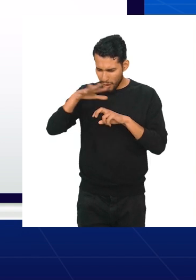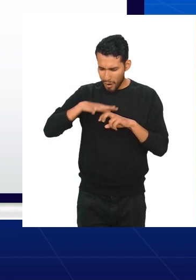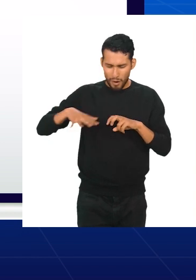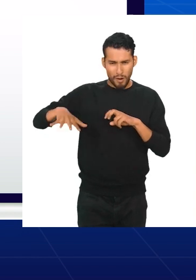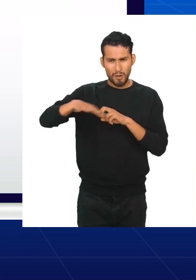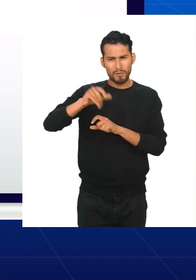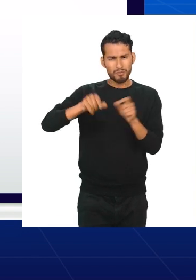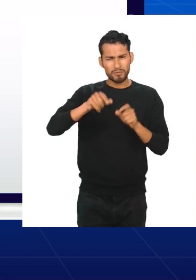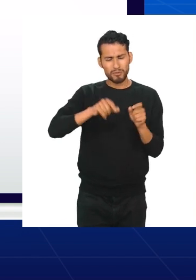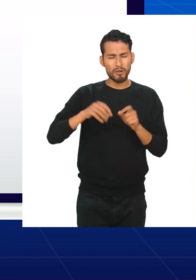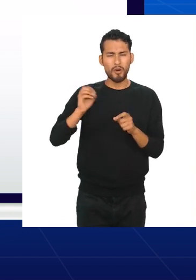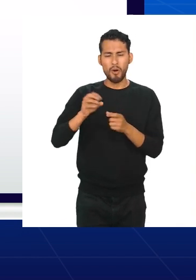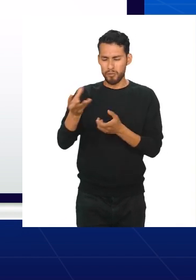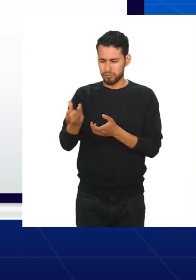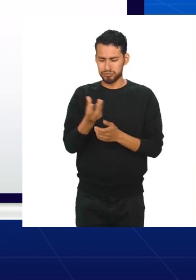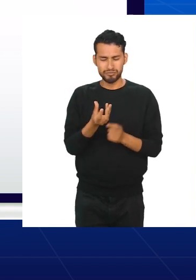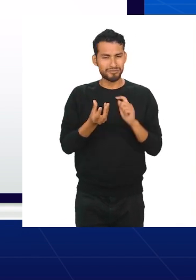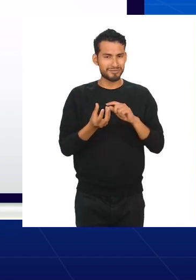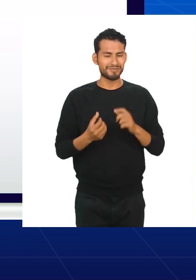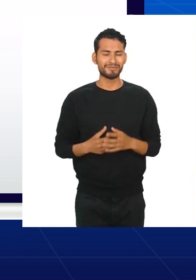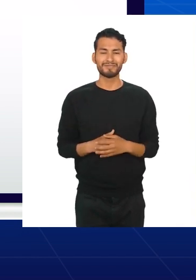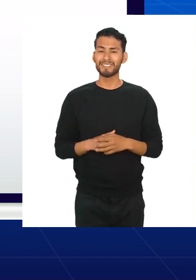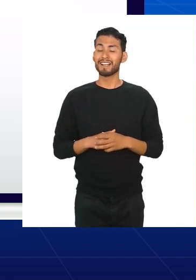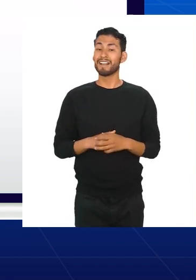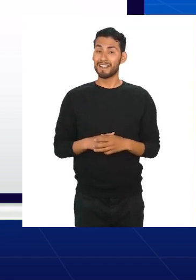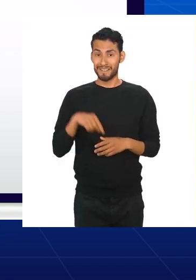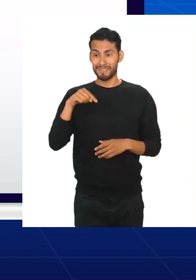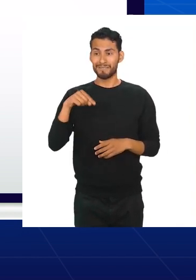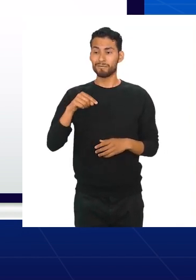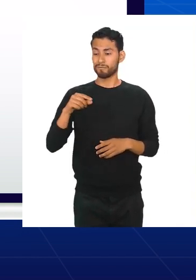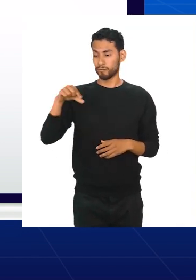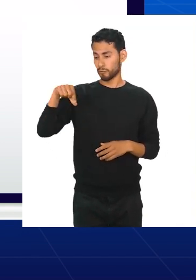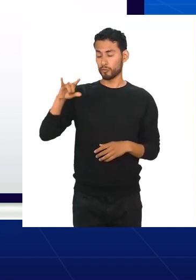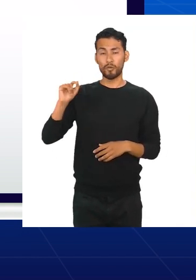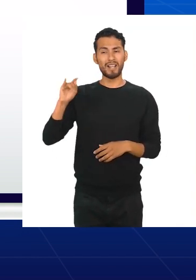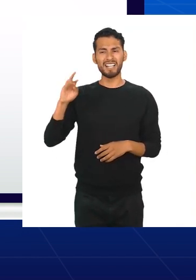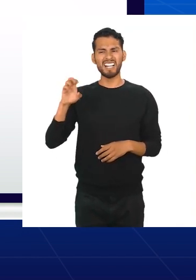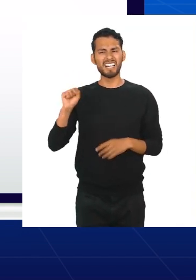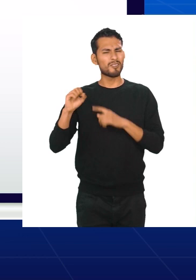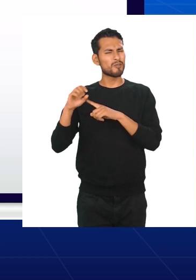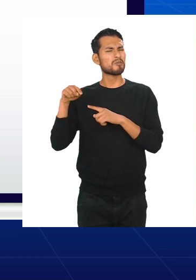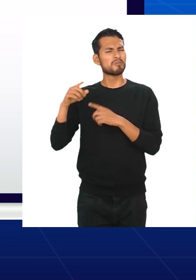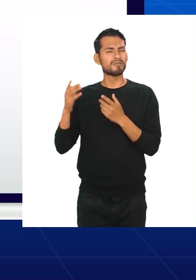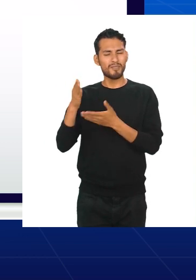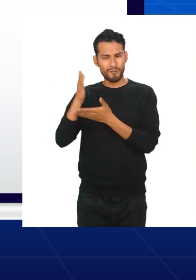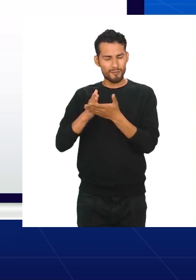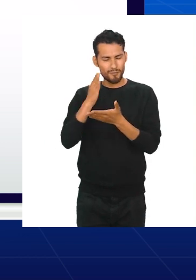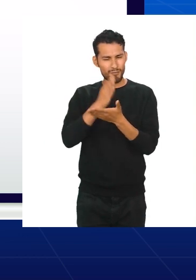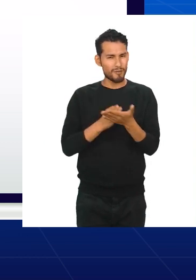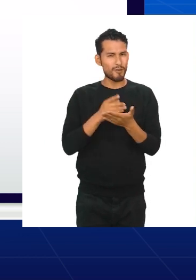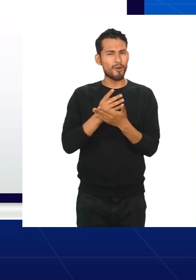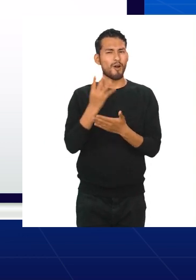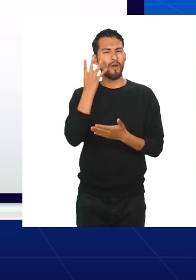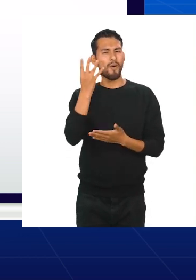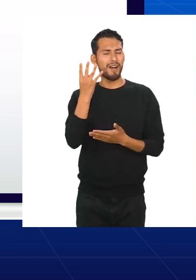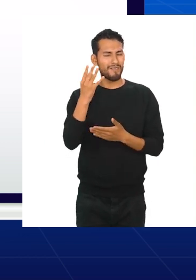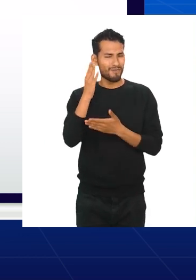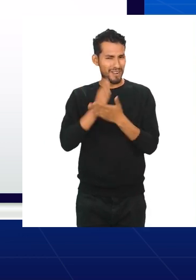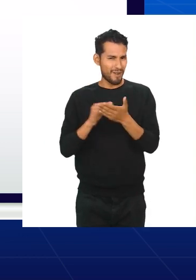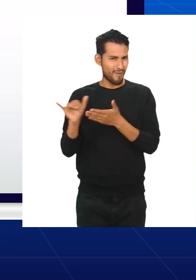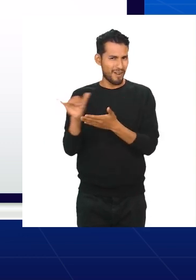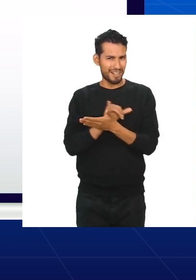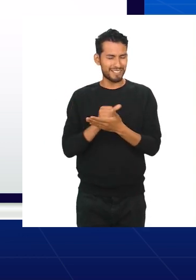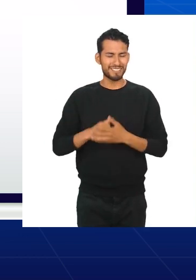de una población o muestra. Empezamos con los cuartiles. Dividen a la población de datos en 4